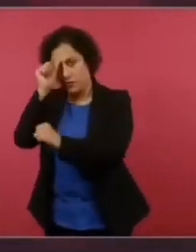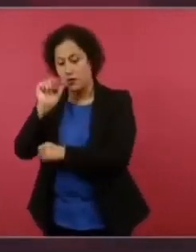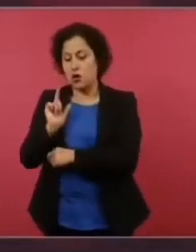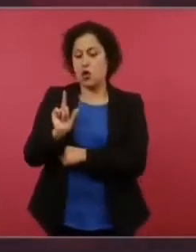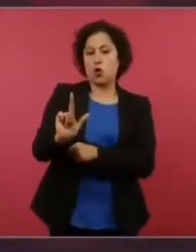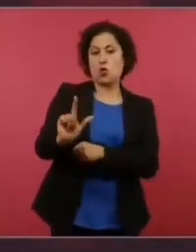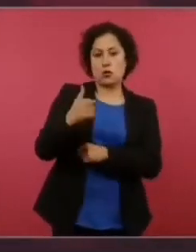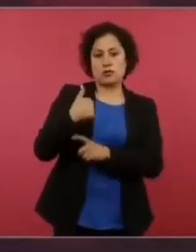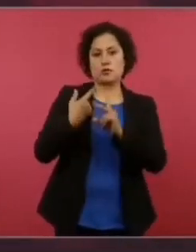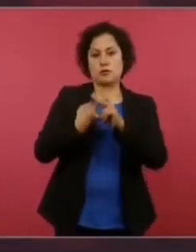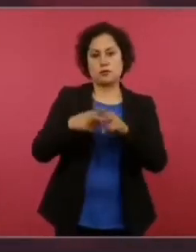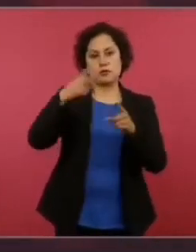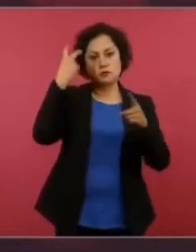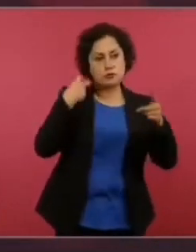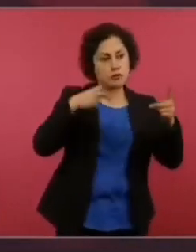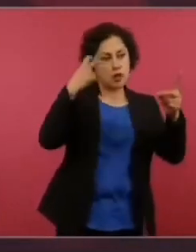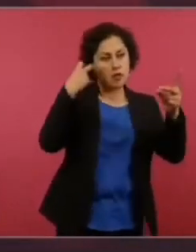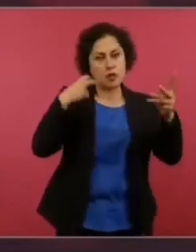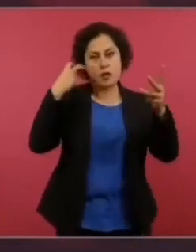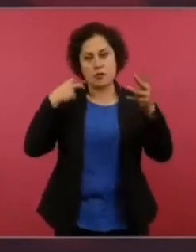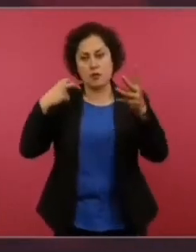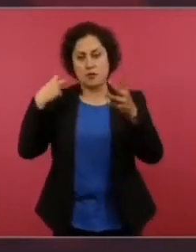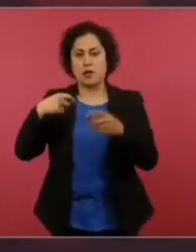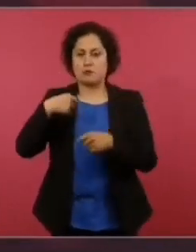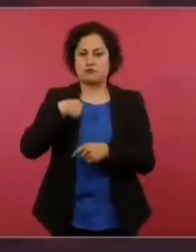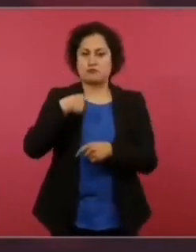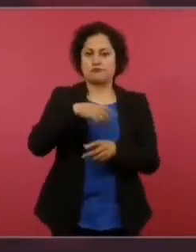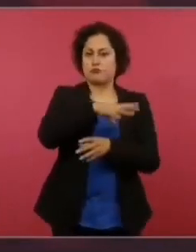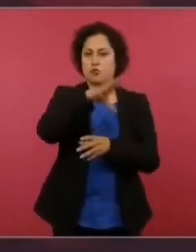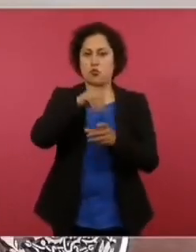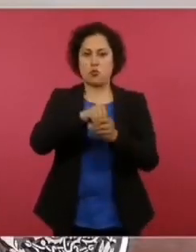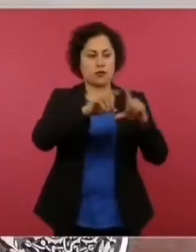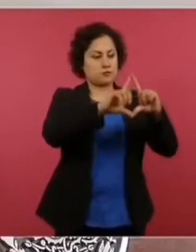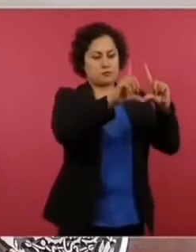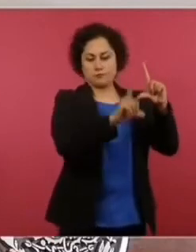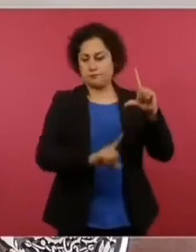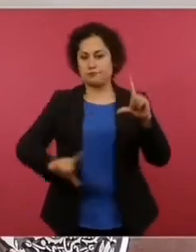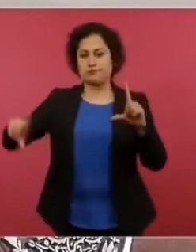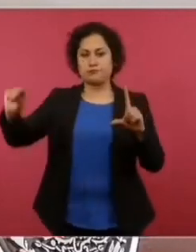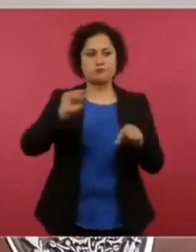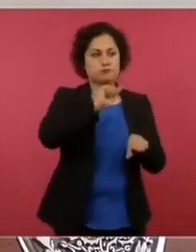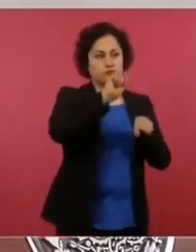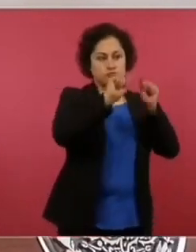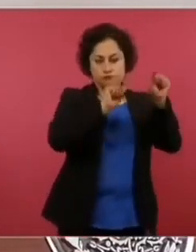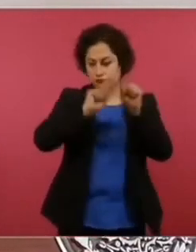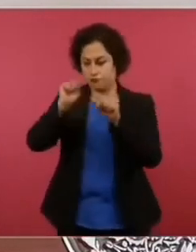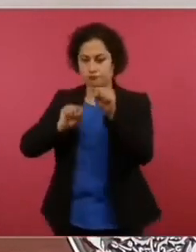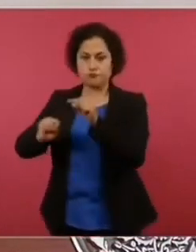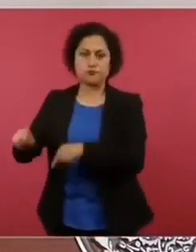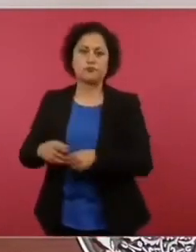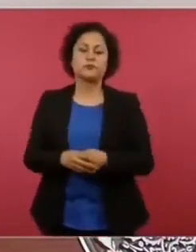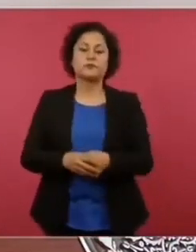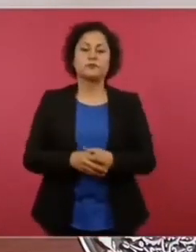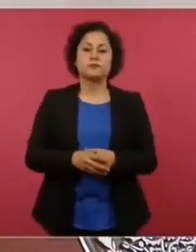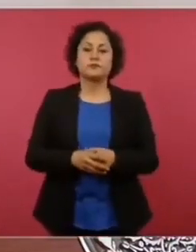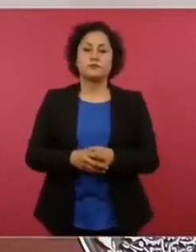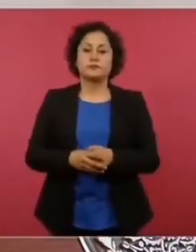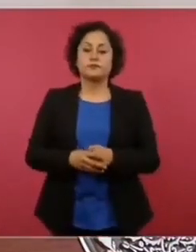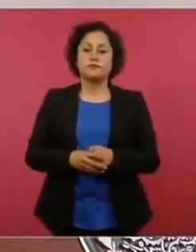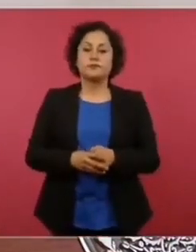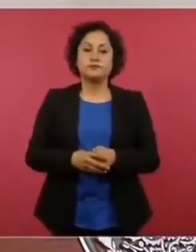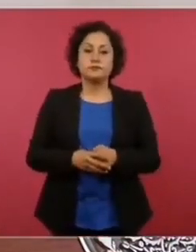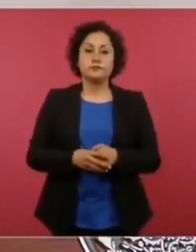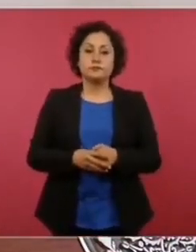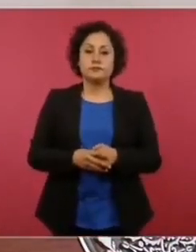próximo muy bien sea empiezo a hacer un recorrido eh por todo el país